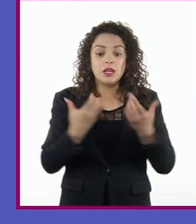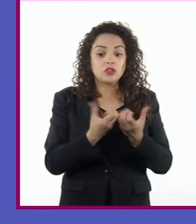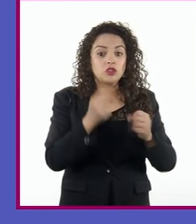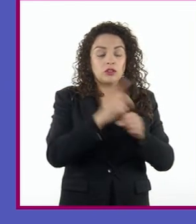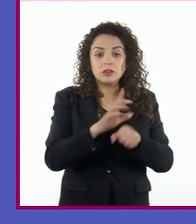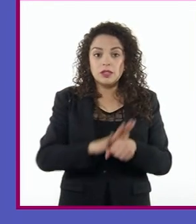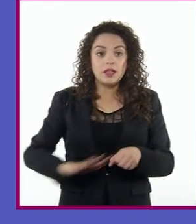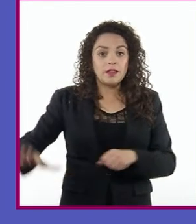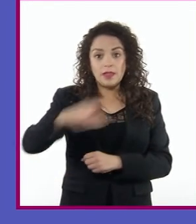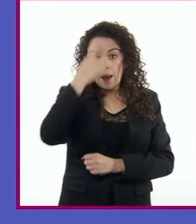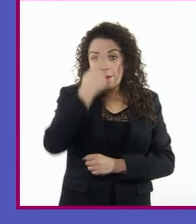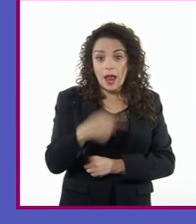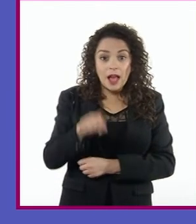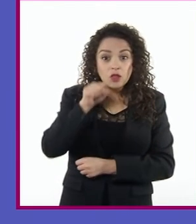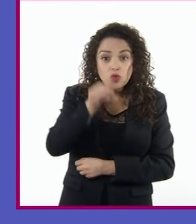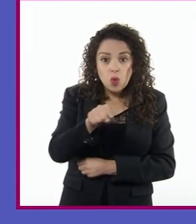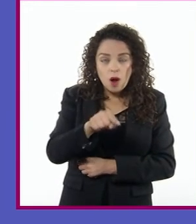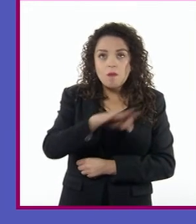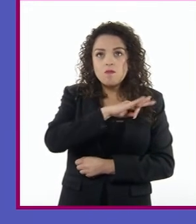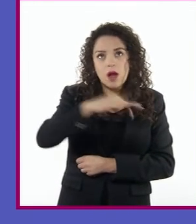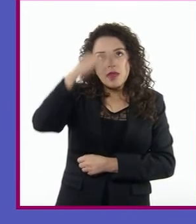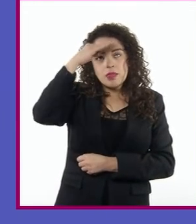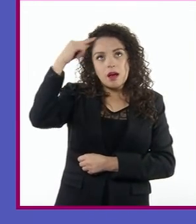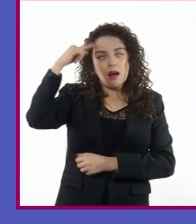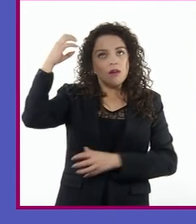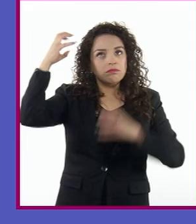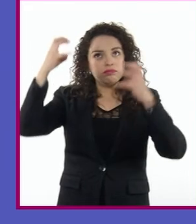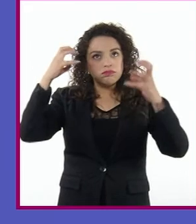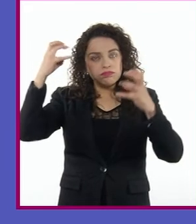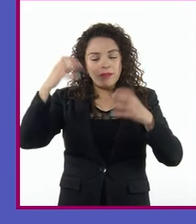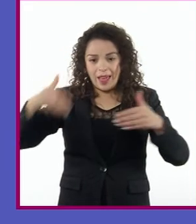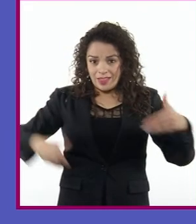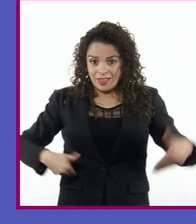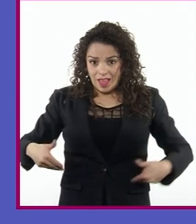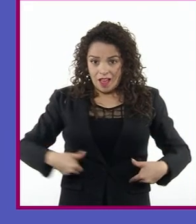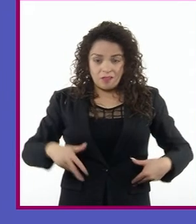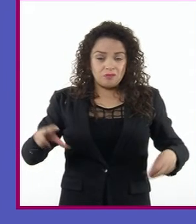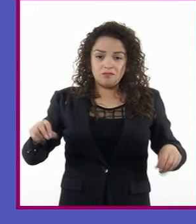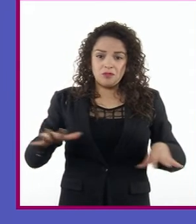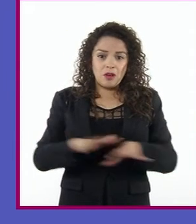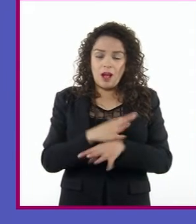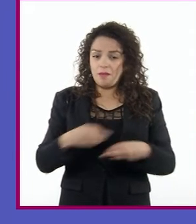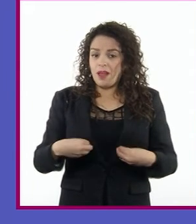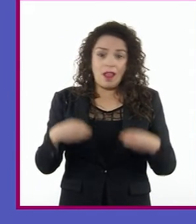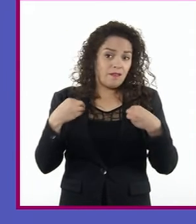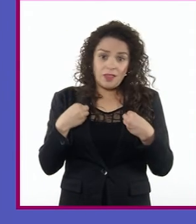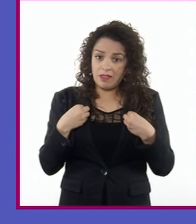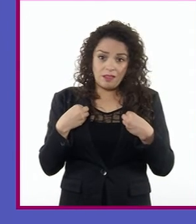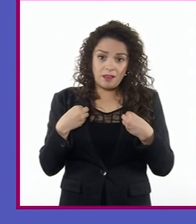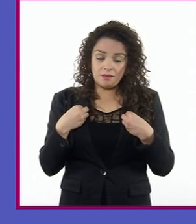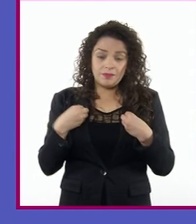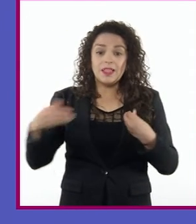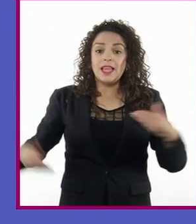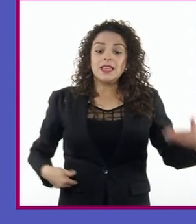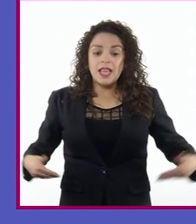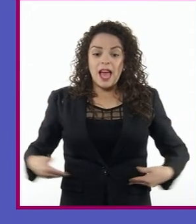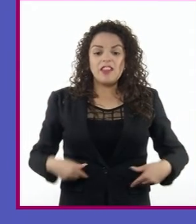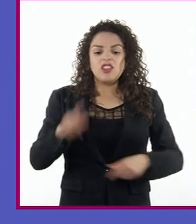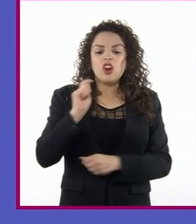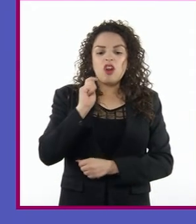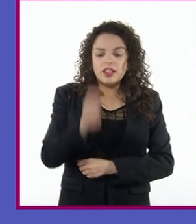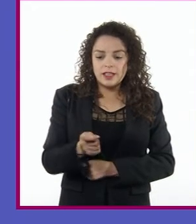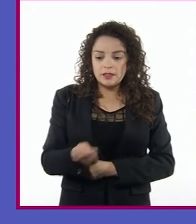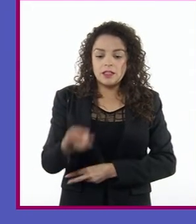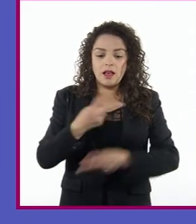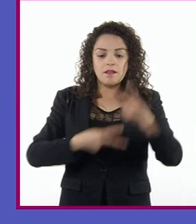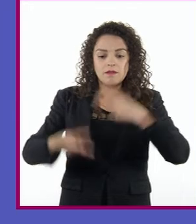tú generes una reflexión. Siempre digo que el teatro no cambia vidas, que el teatro genera